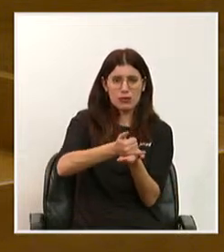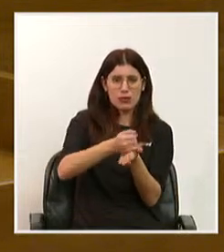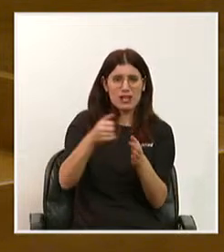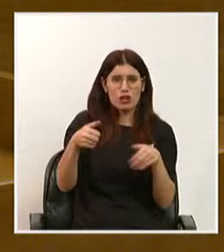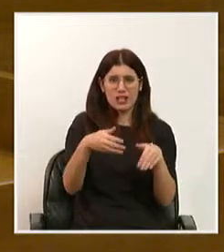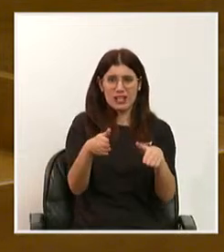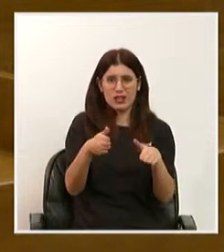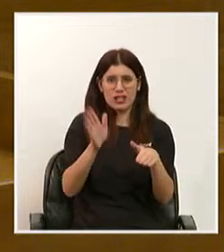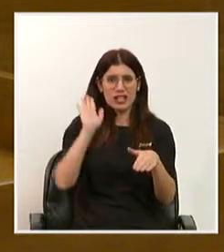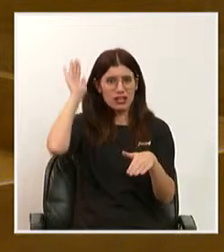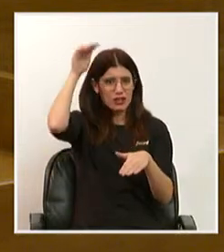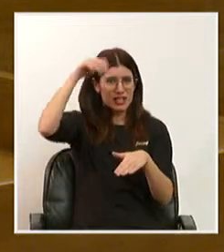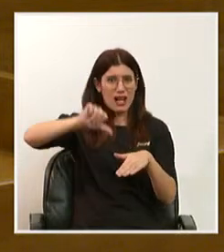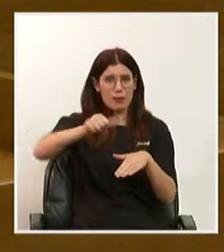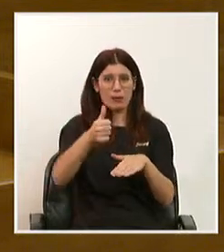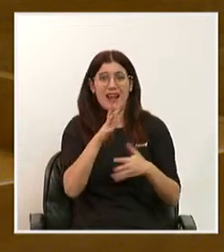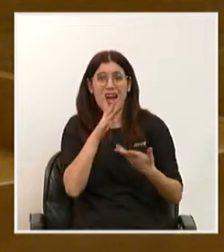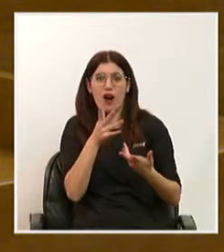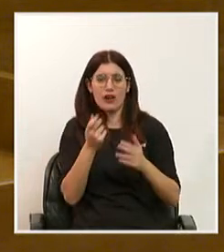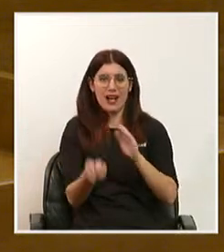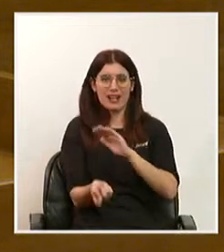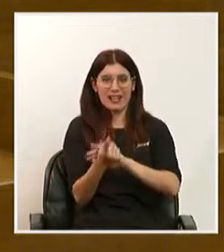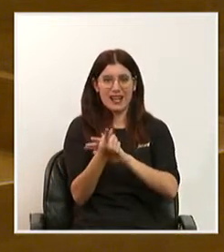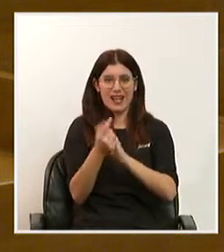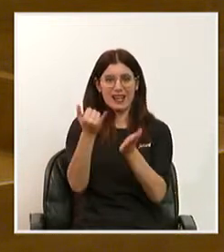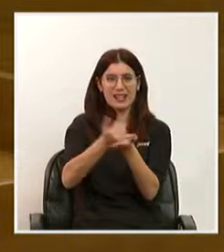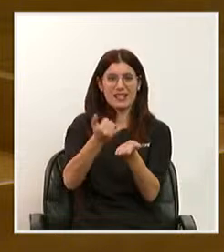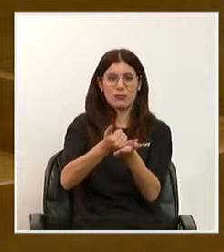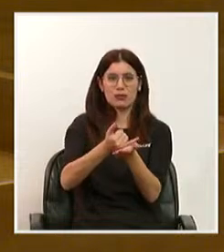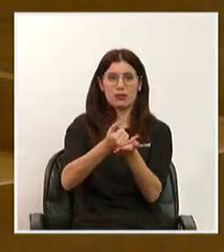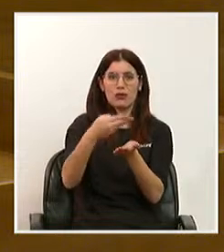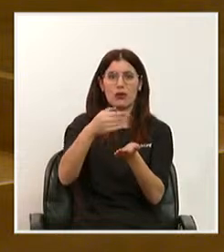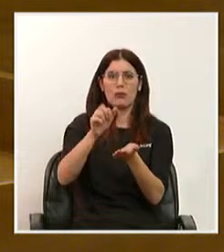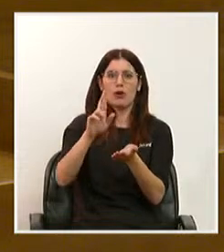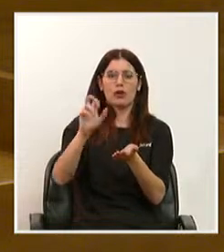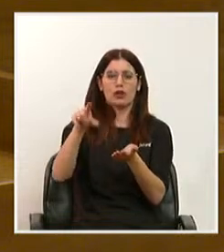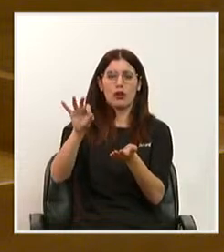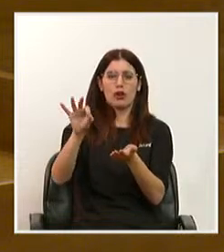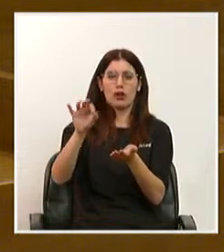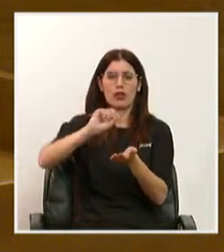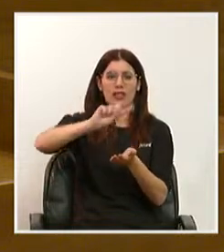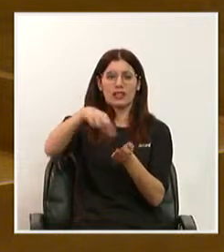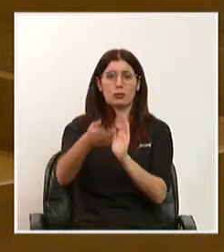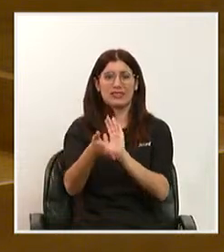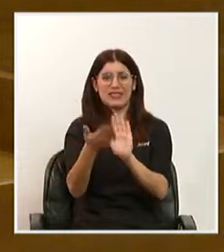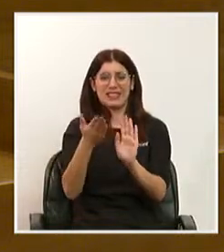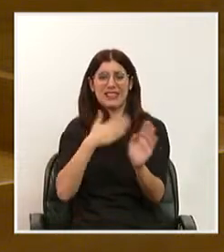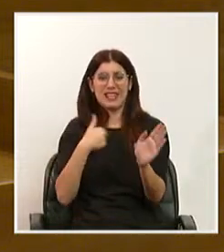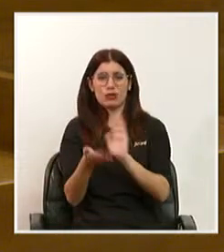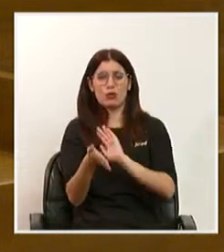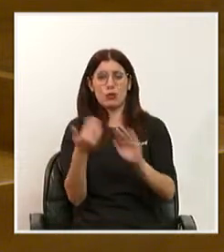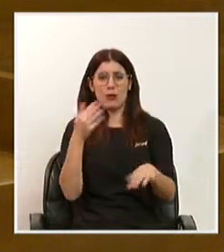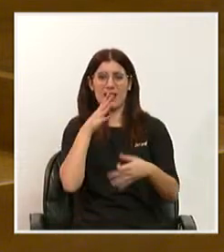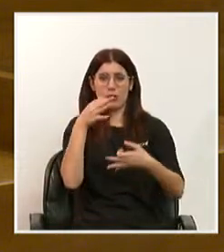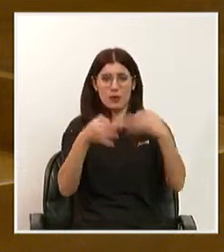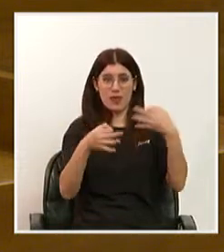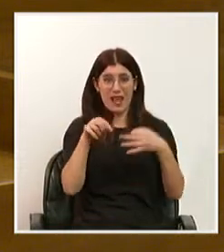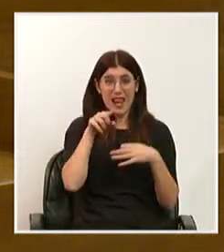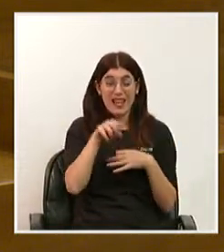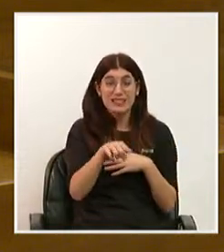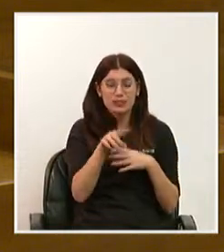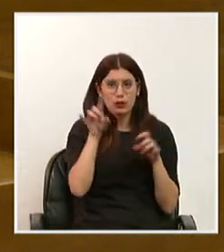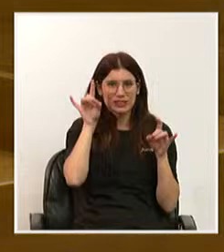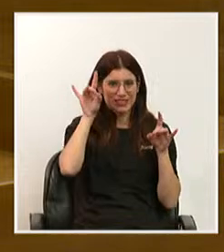cons aprueba ahora crear el borriol que quiere tumbar por vía judicial paso es